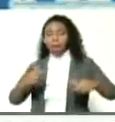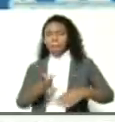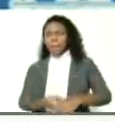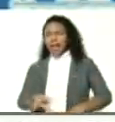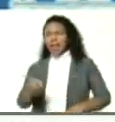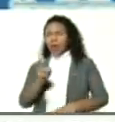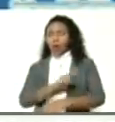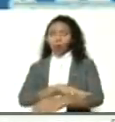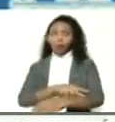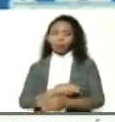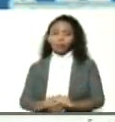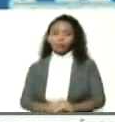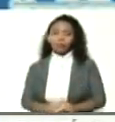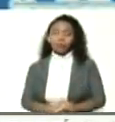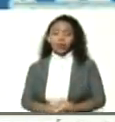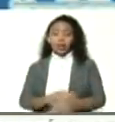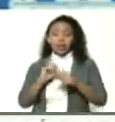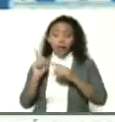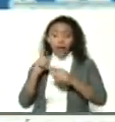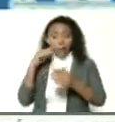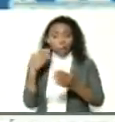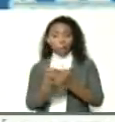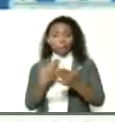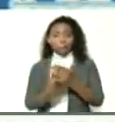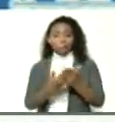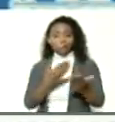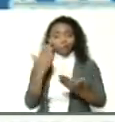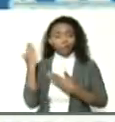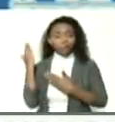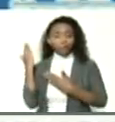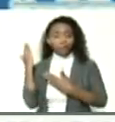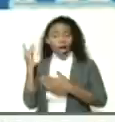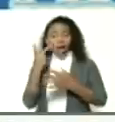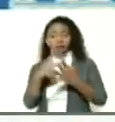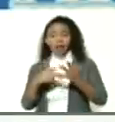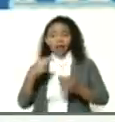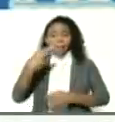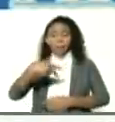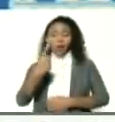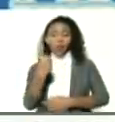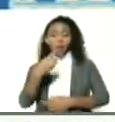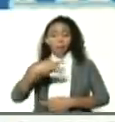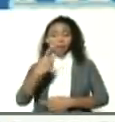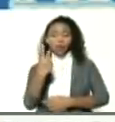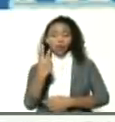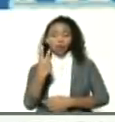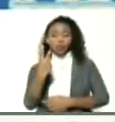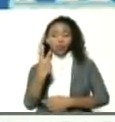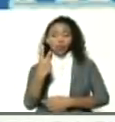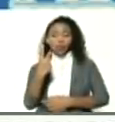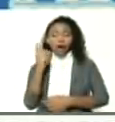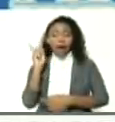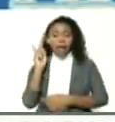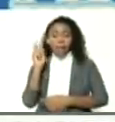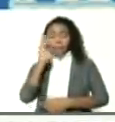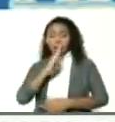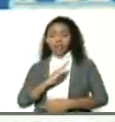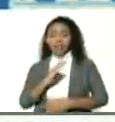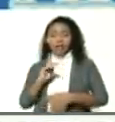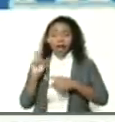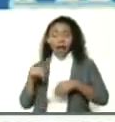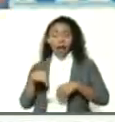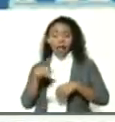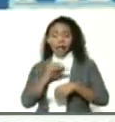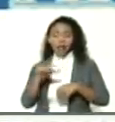más peligrosas. Y ahí está la prueba, variante P1, P2. Esta semana reciente han